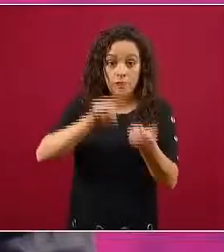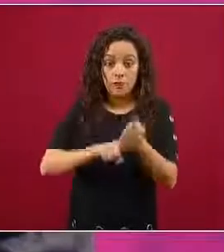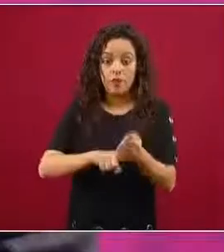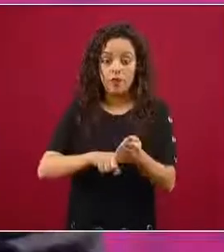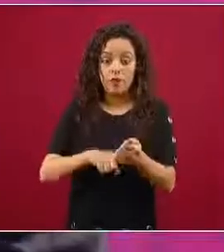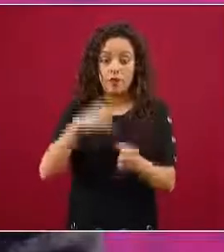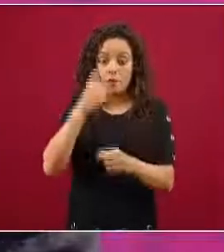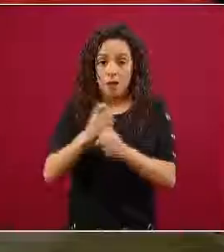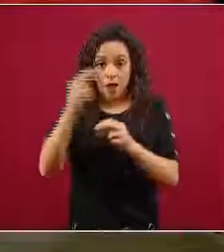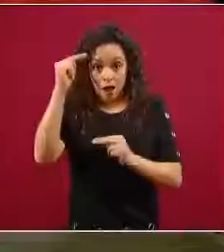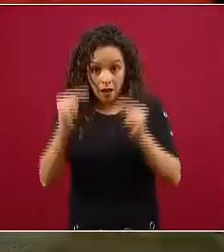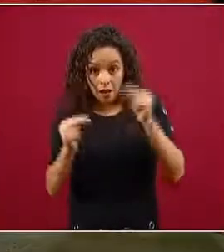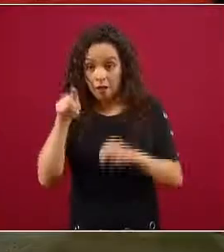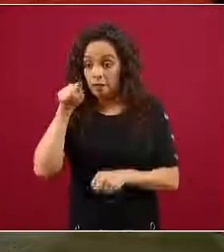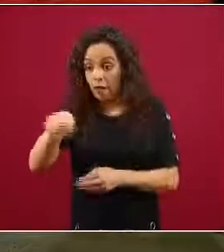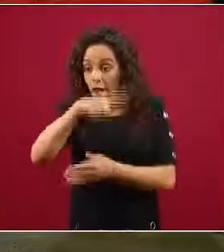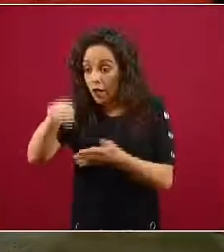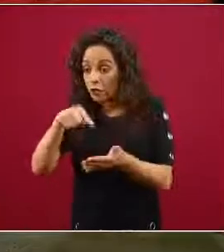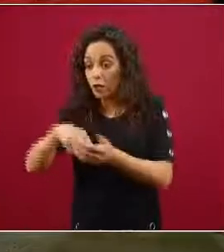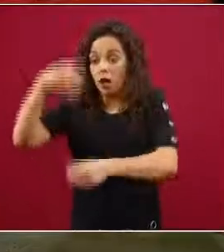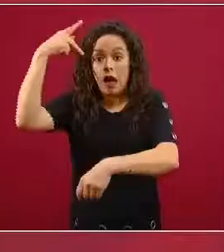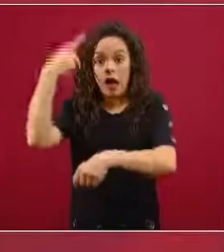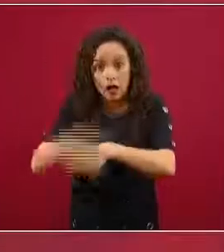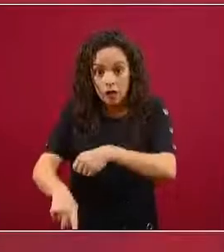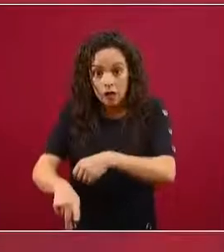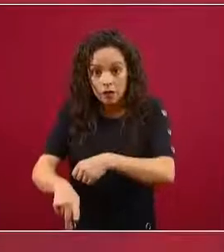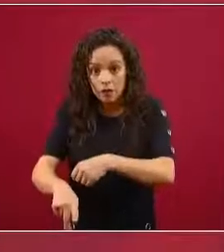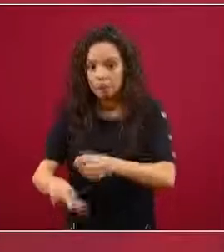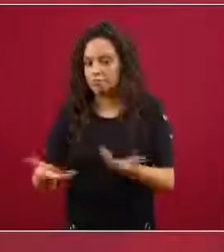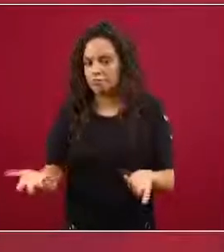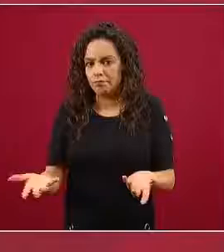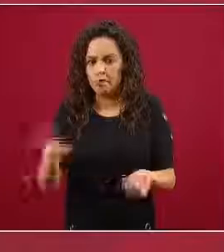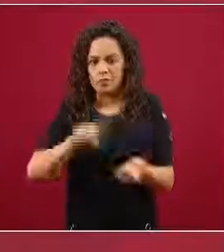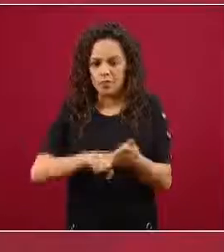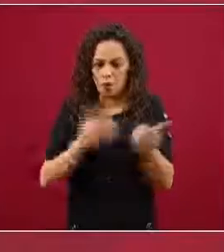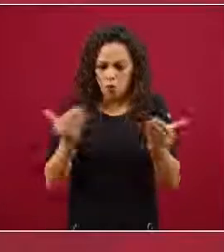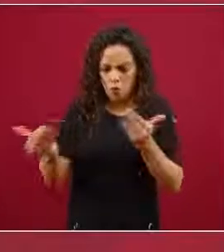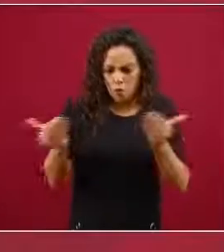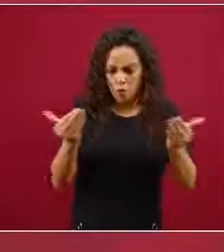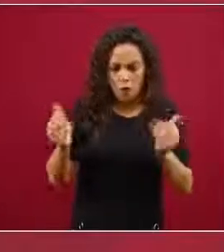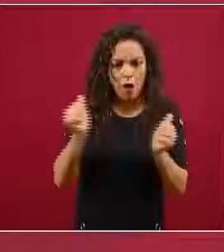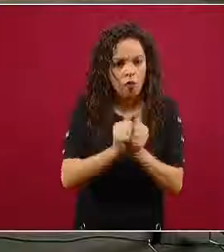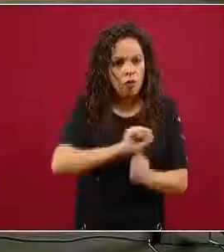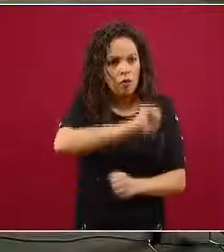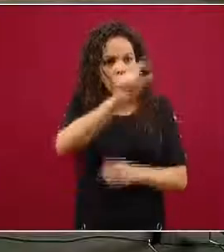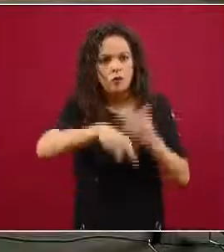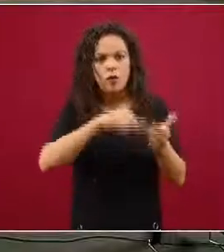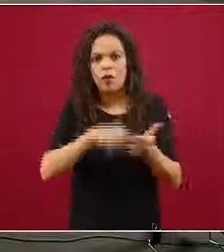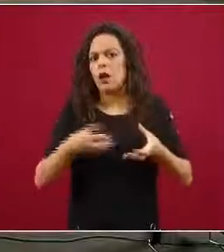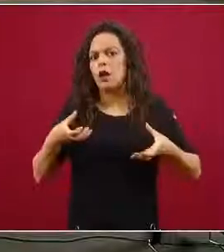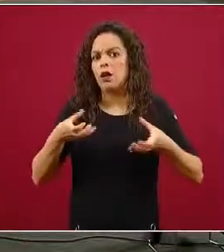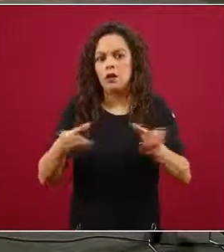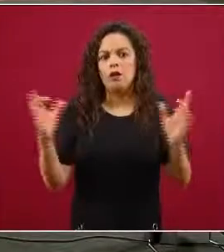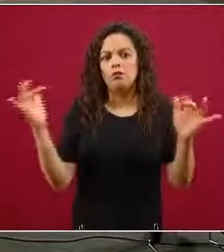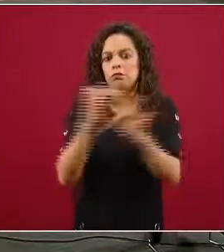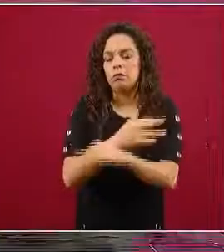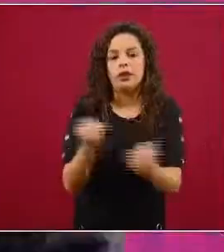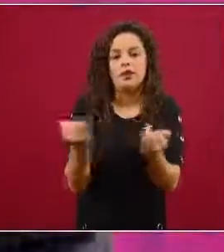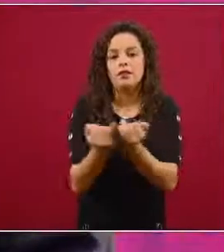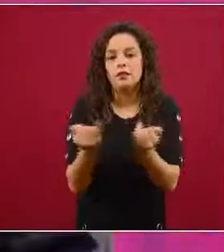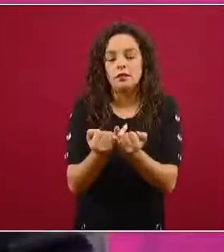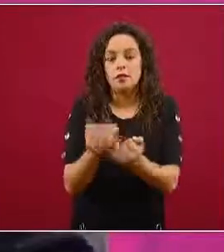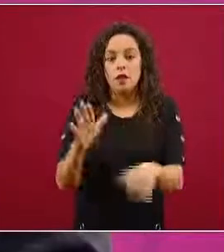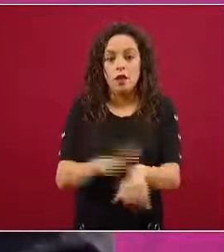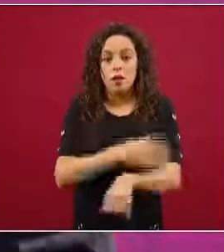sitios especialmente riesgosos comparado con lo que podría ser algunos otros espacios de la vía pública. ¿Por qué razón? Porque la